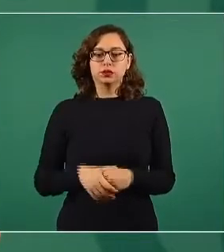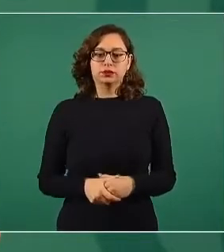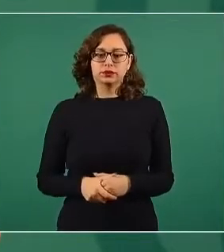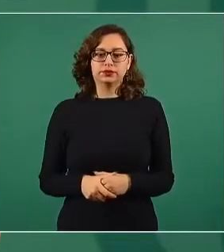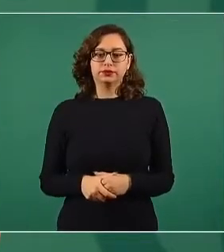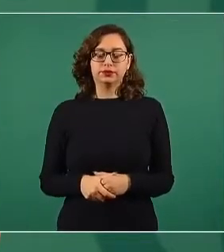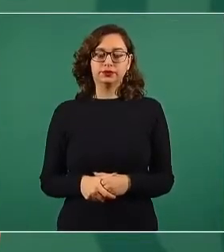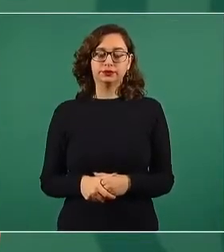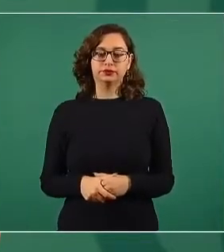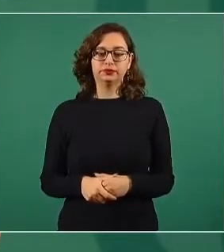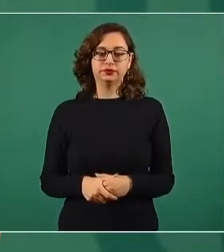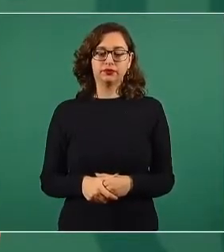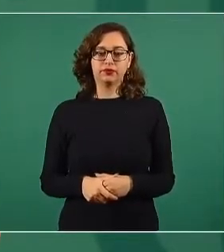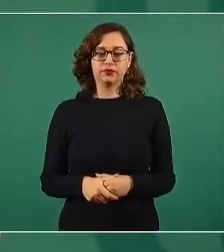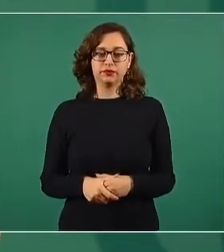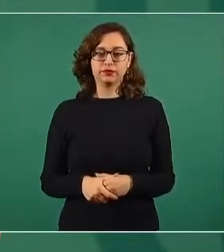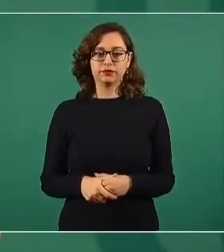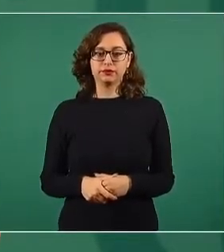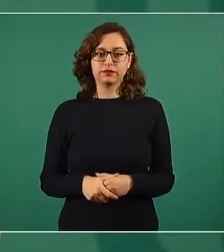Pero